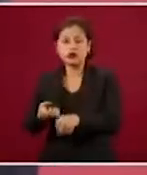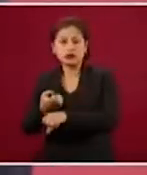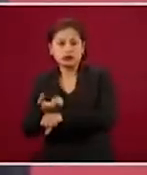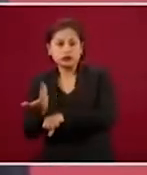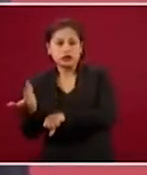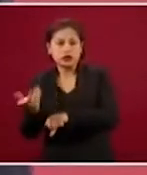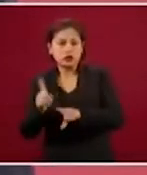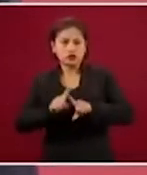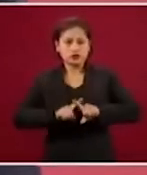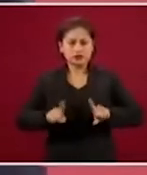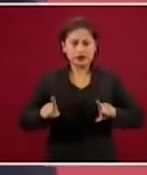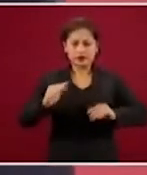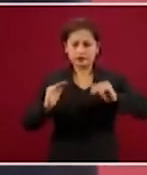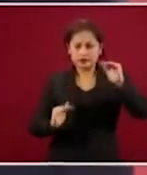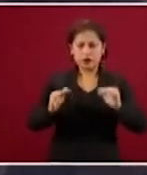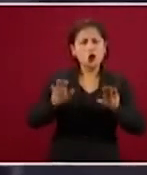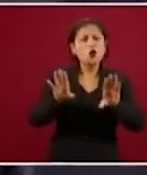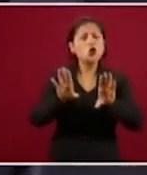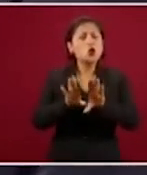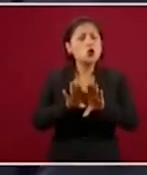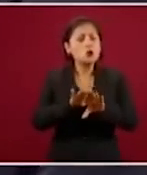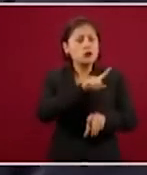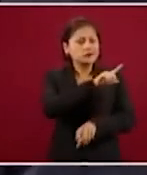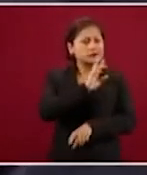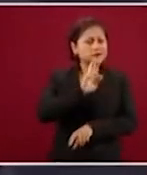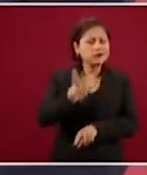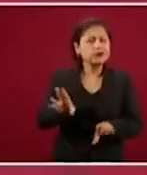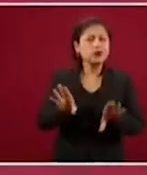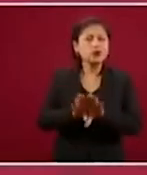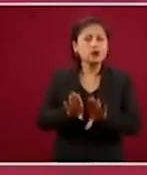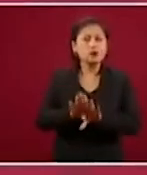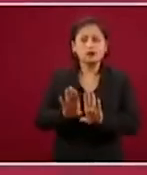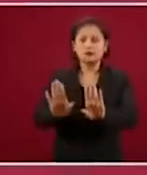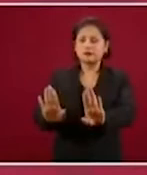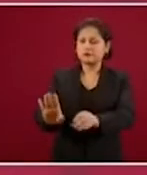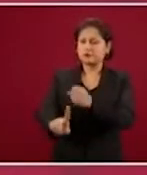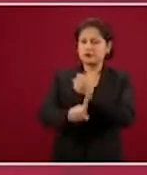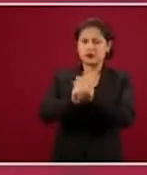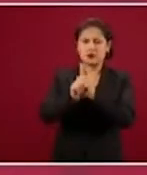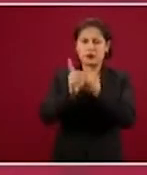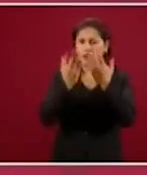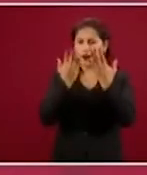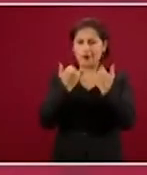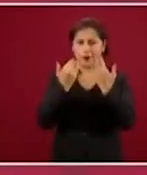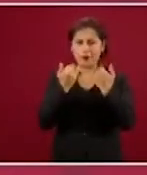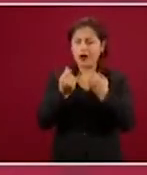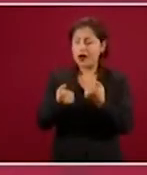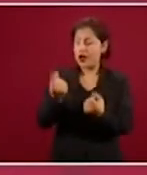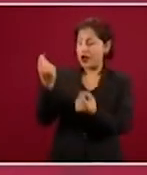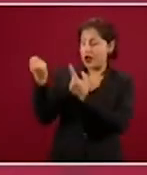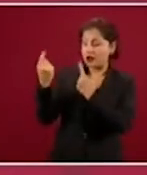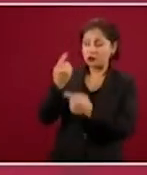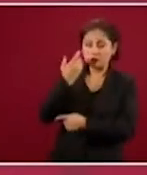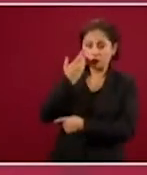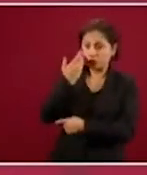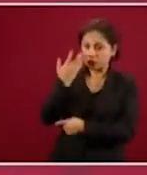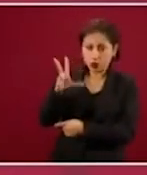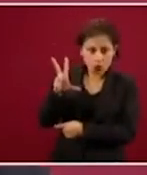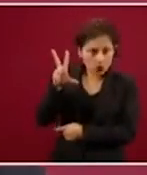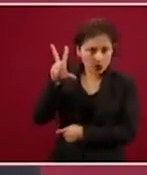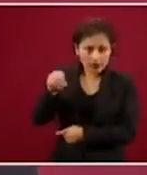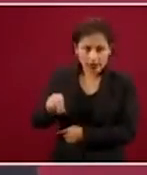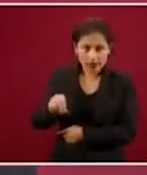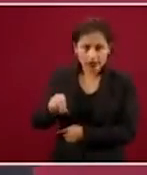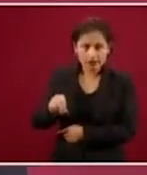hay ningún problema. Los que no quieran adherirse, porque es voluntario, van a